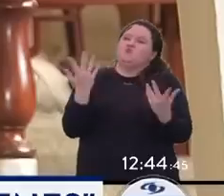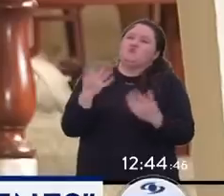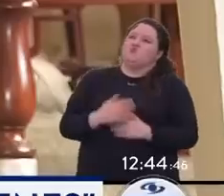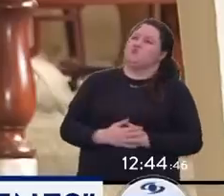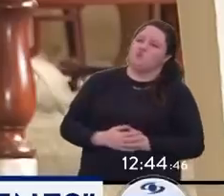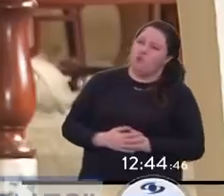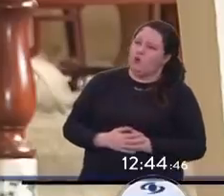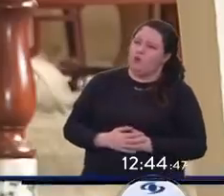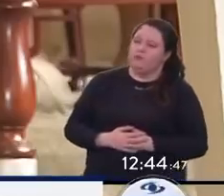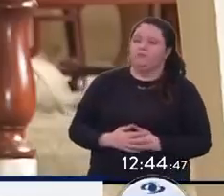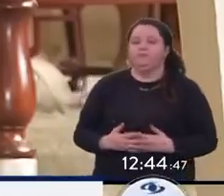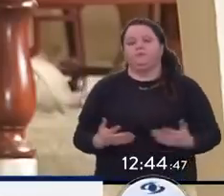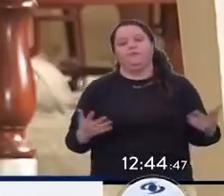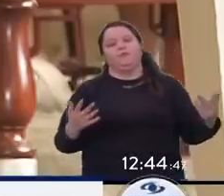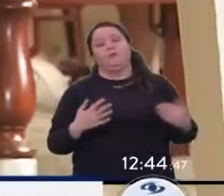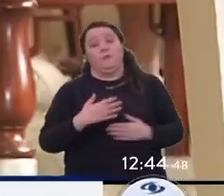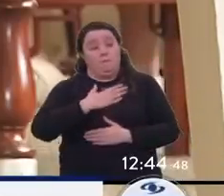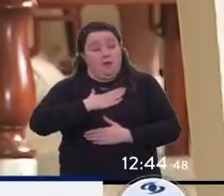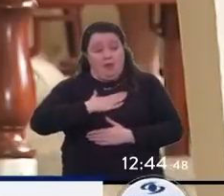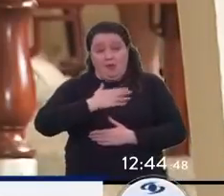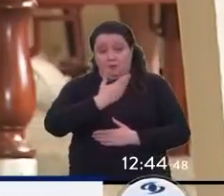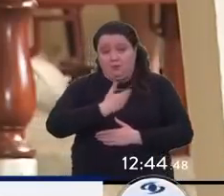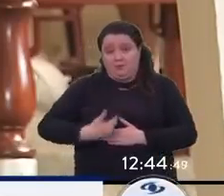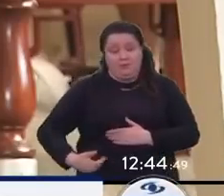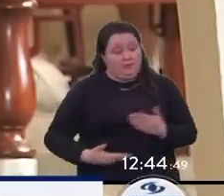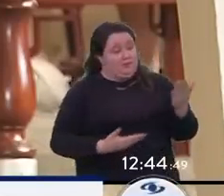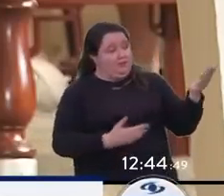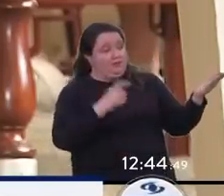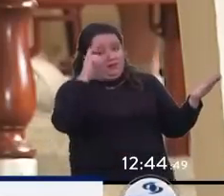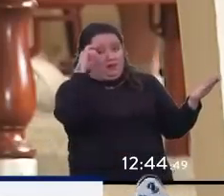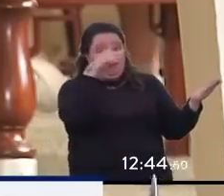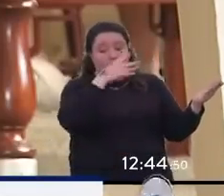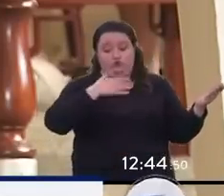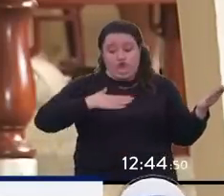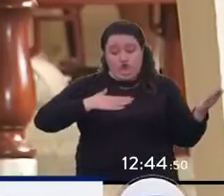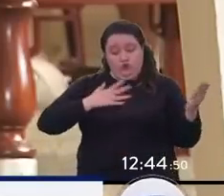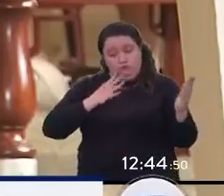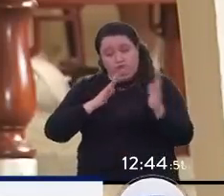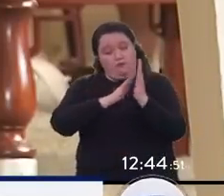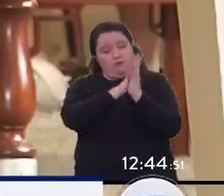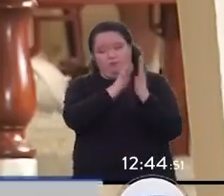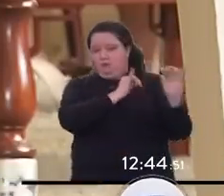Bueno, tanto mi presidente Gustavo Petro como yo hemos mandado un mensaje